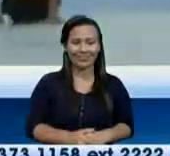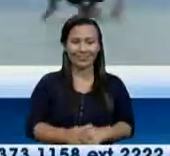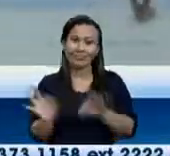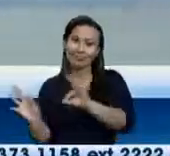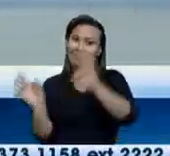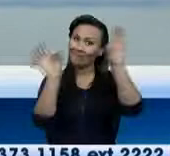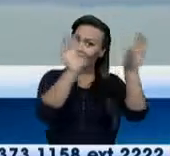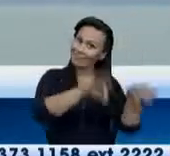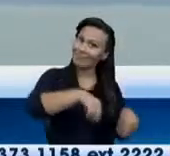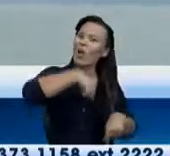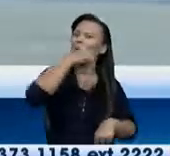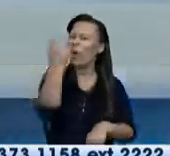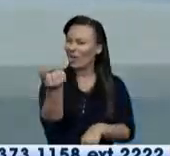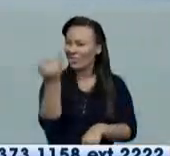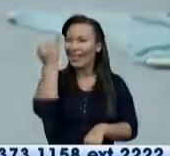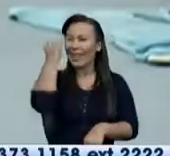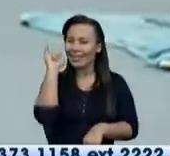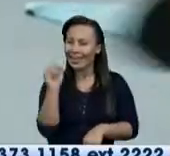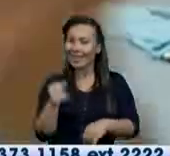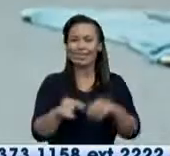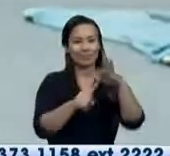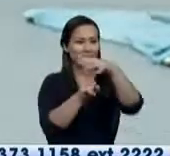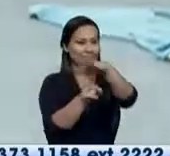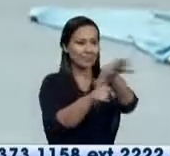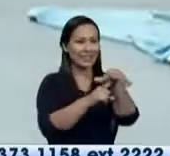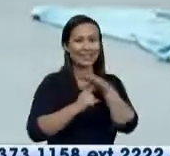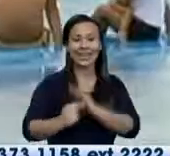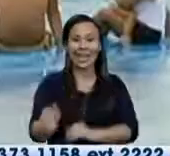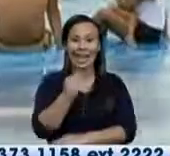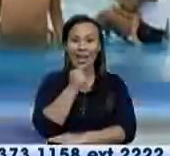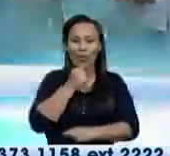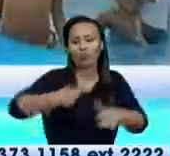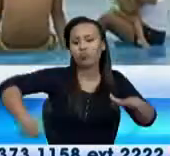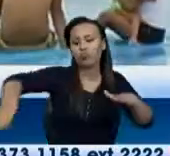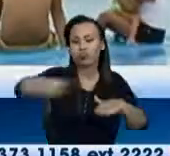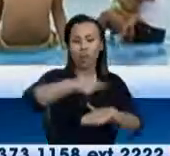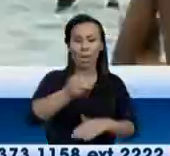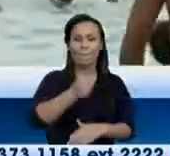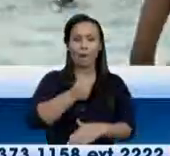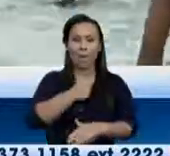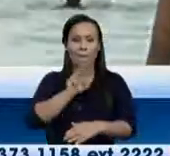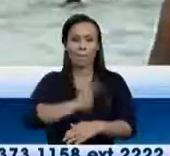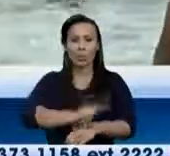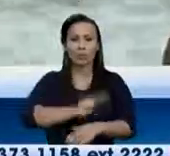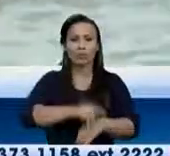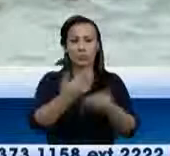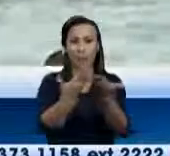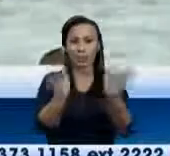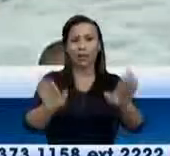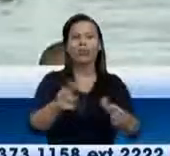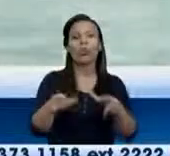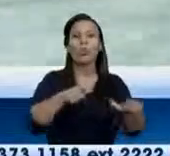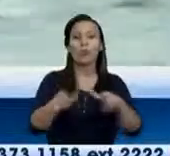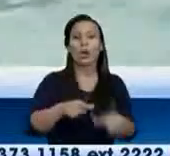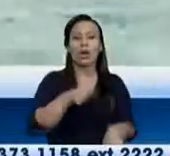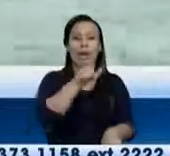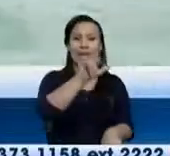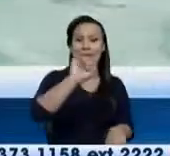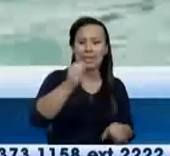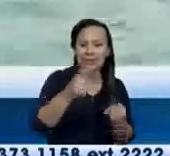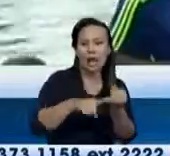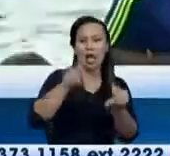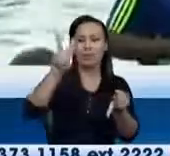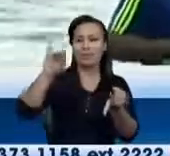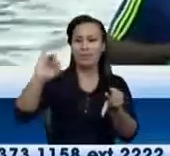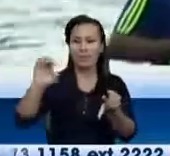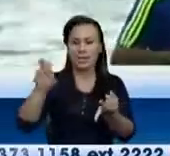Otra alternativa divertida es disfrutar de los parques acuáticos del municipio. Los hay en los sectores de Puerto Liza, Viernes Santo,